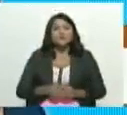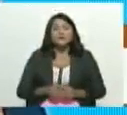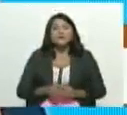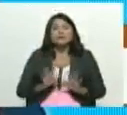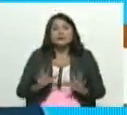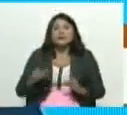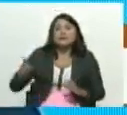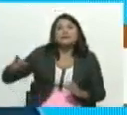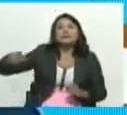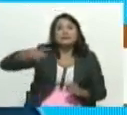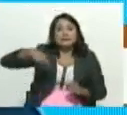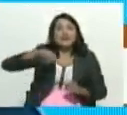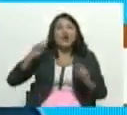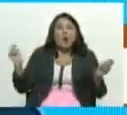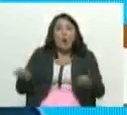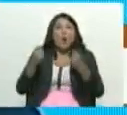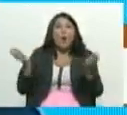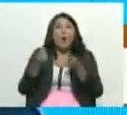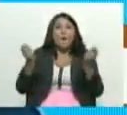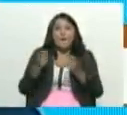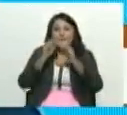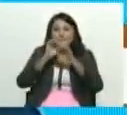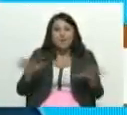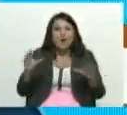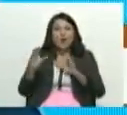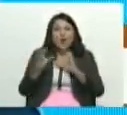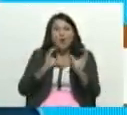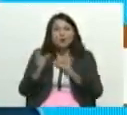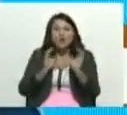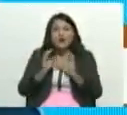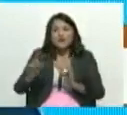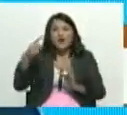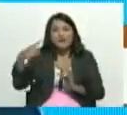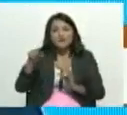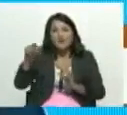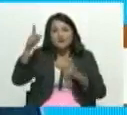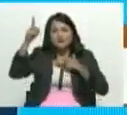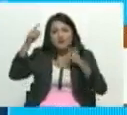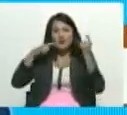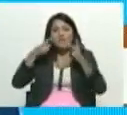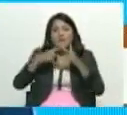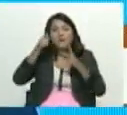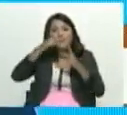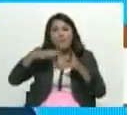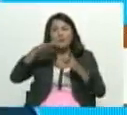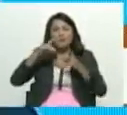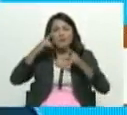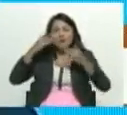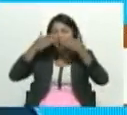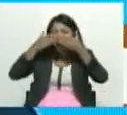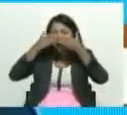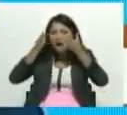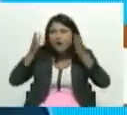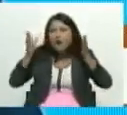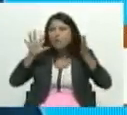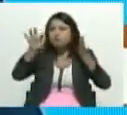y la batalla comunicacional que el comandante Hugo Chávez y todo el pueblo que a partir de allí